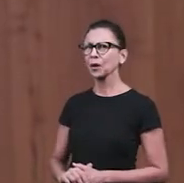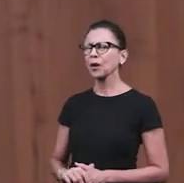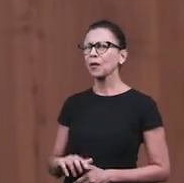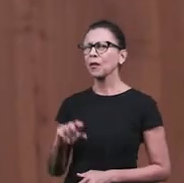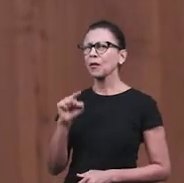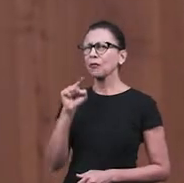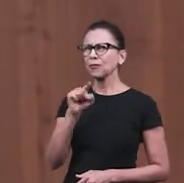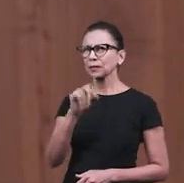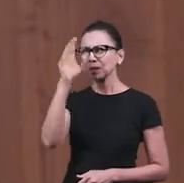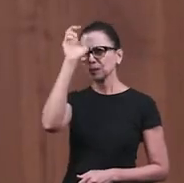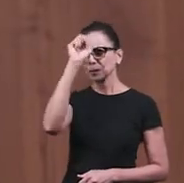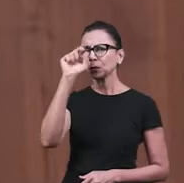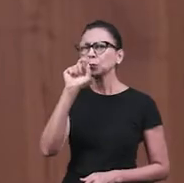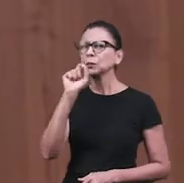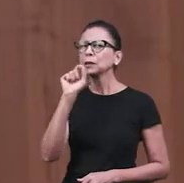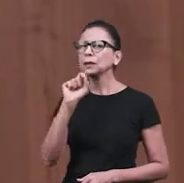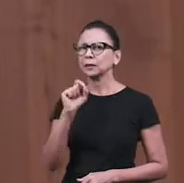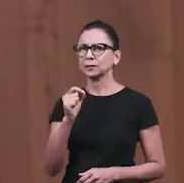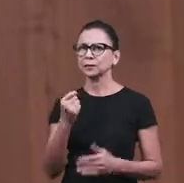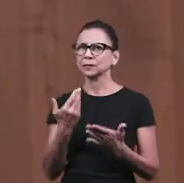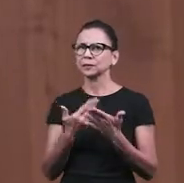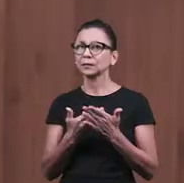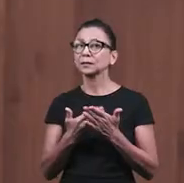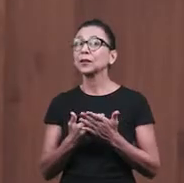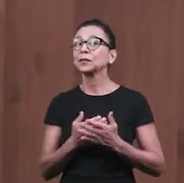vas a aprender en la clase de hoy?